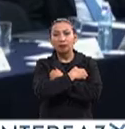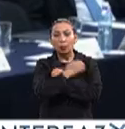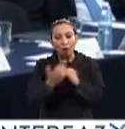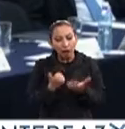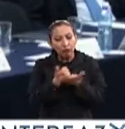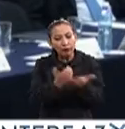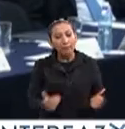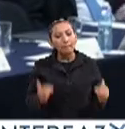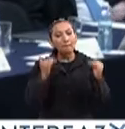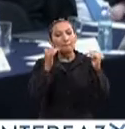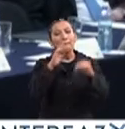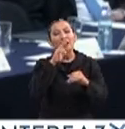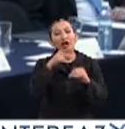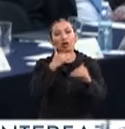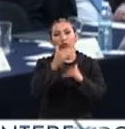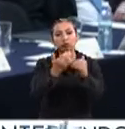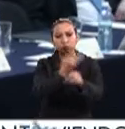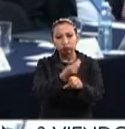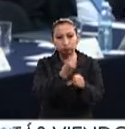levantarlas,